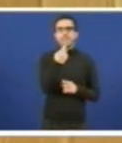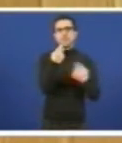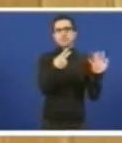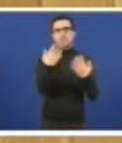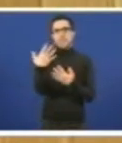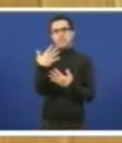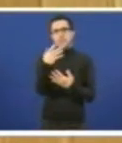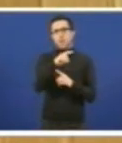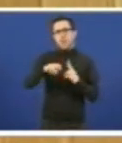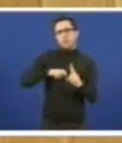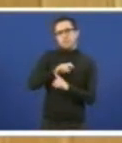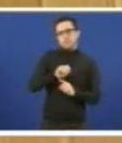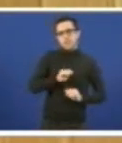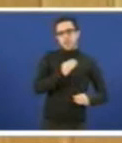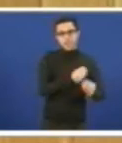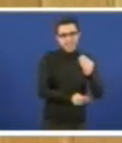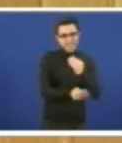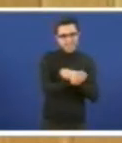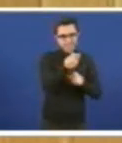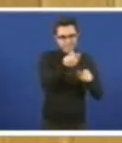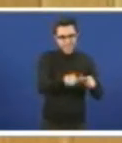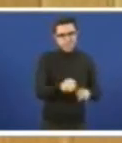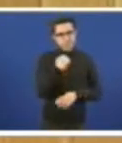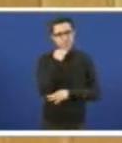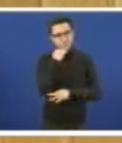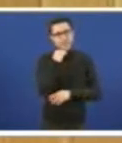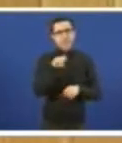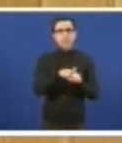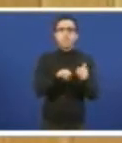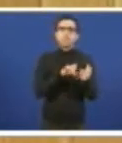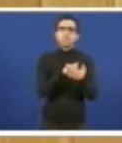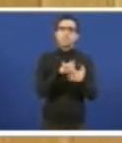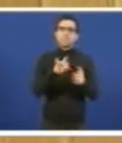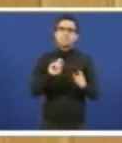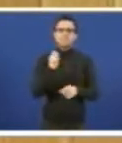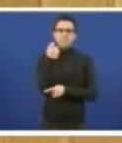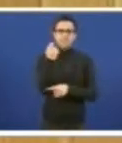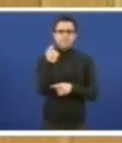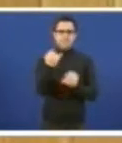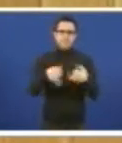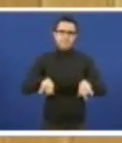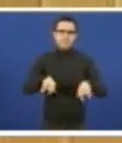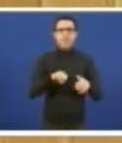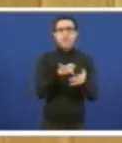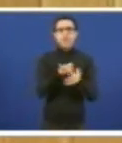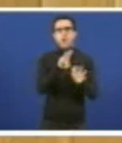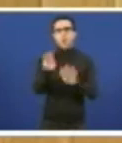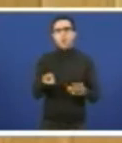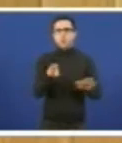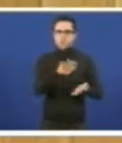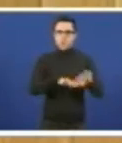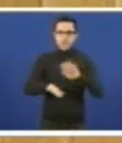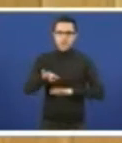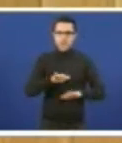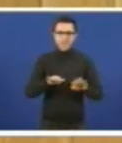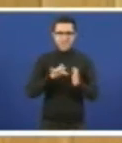nacemento e coa inminente celebración do 8 de marzo para louvar o seu legado máis importante, o dunha